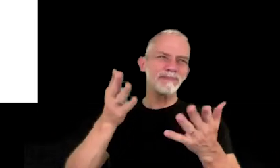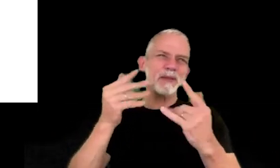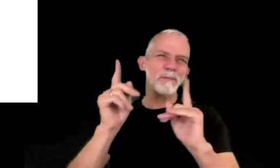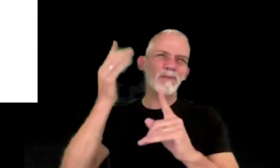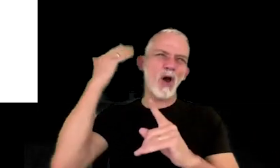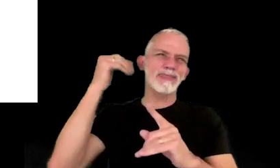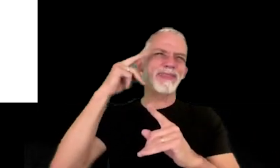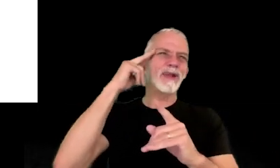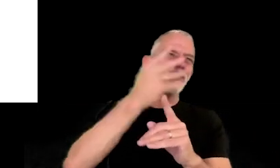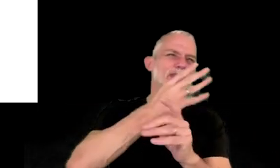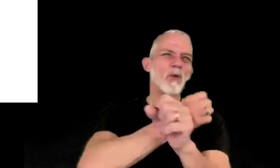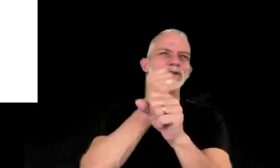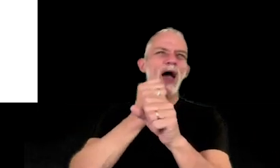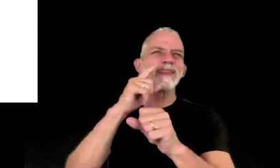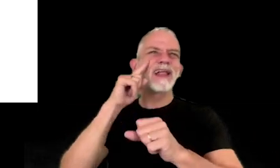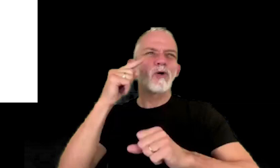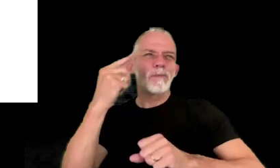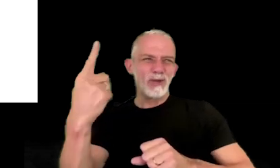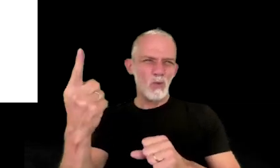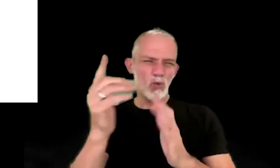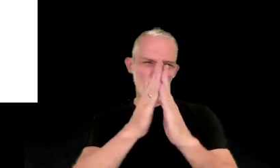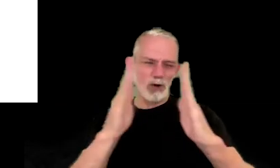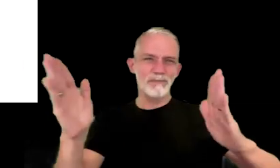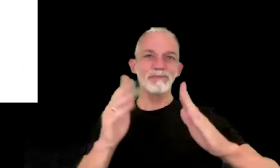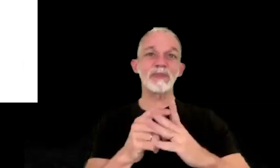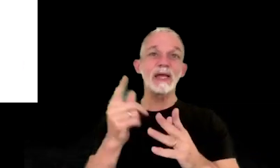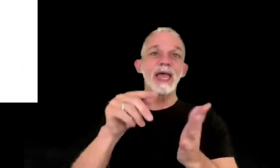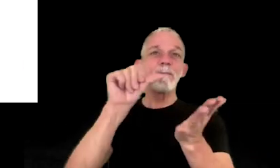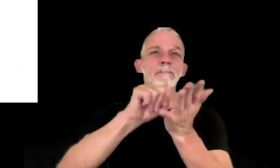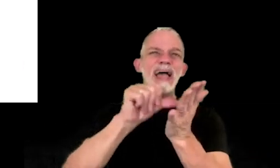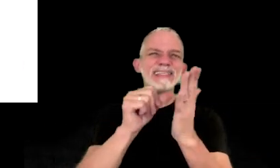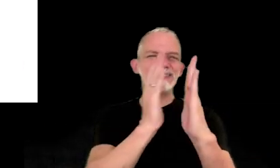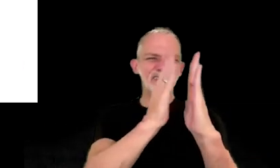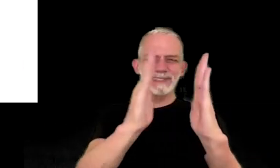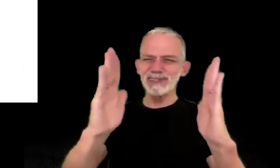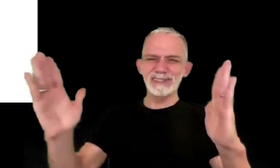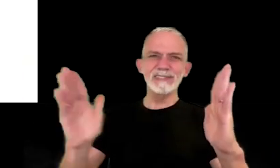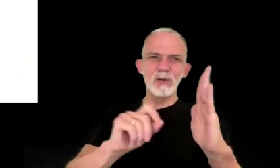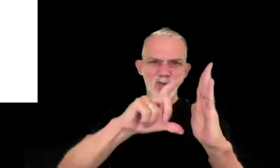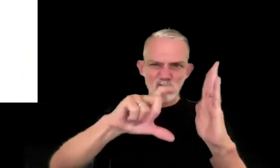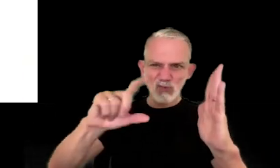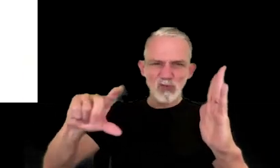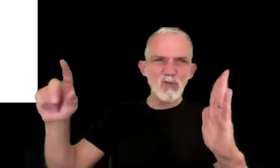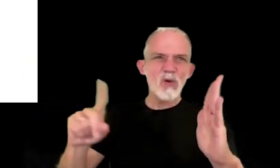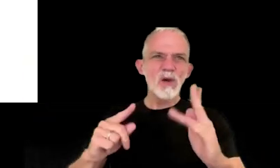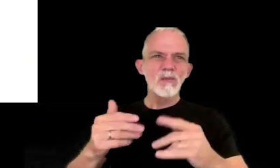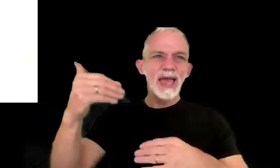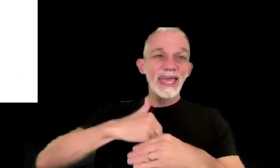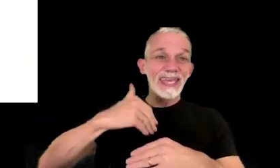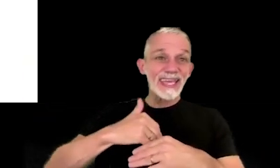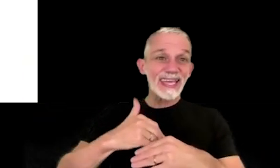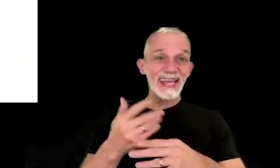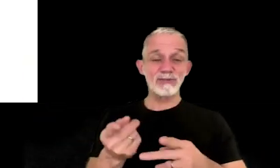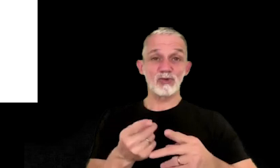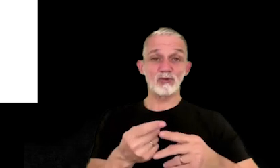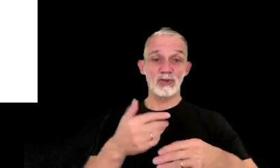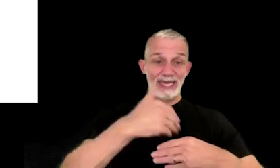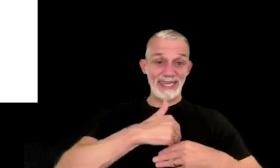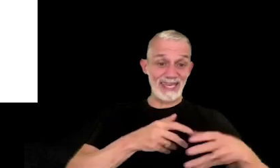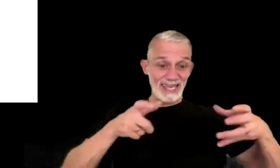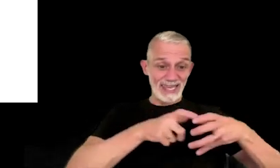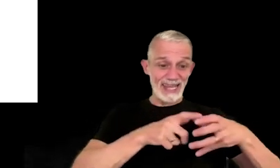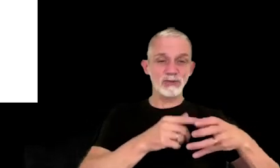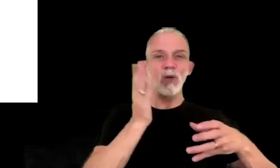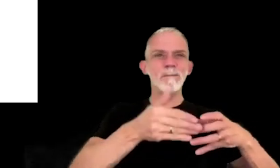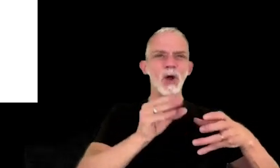por eso se las expongo, ¿no? En la cual indica qué incidencia tienen los ingresos por los tributos ambientales con relación a un porcentual